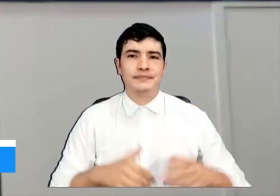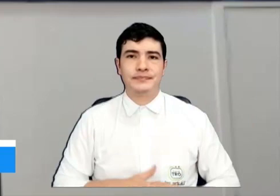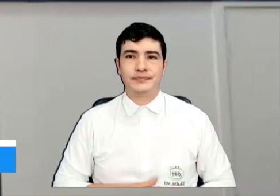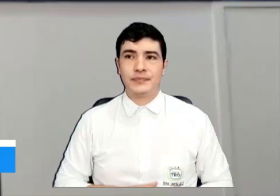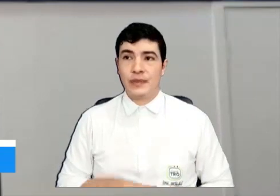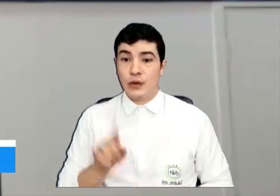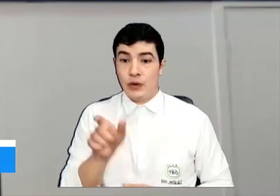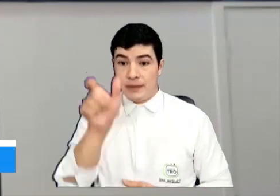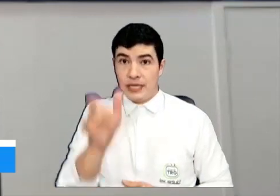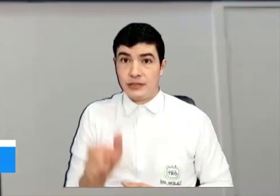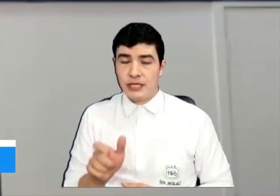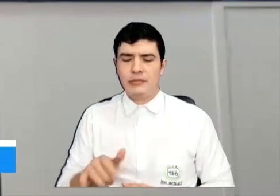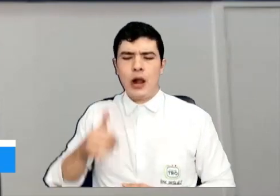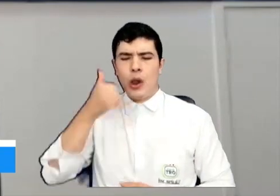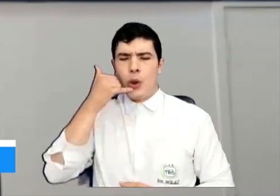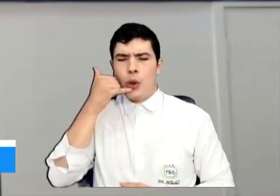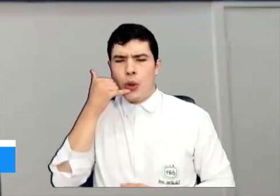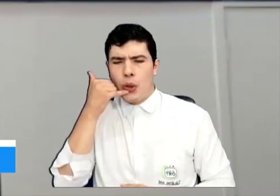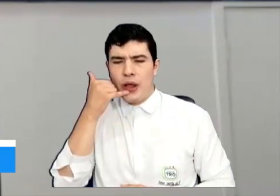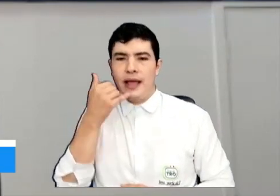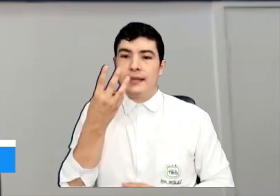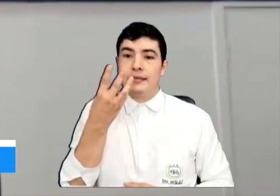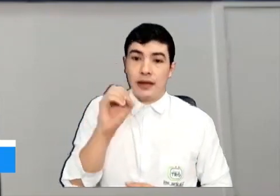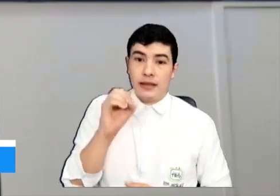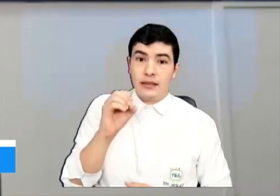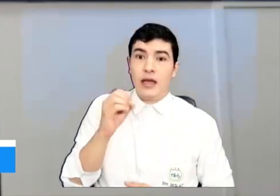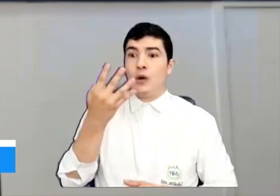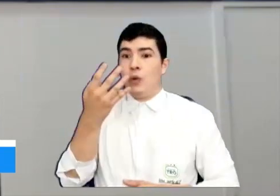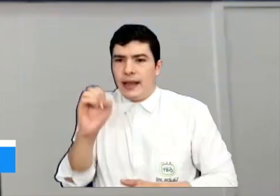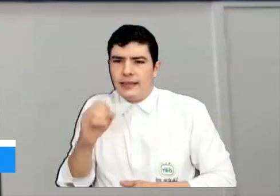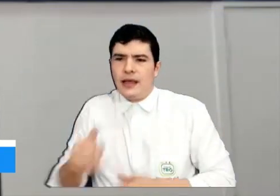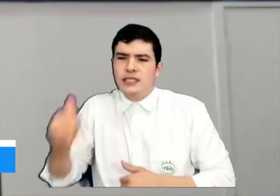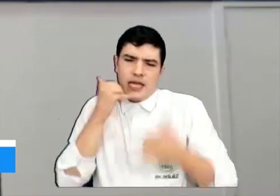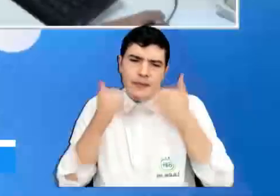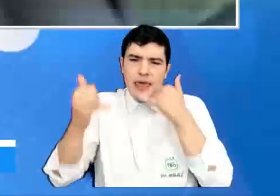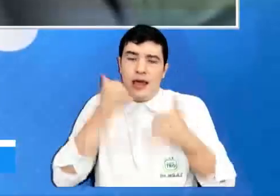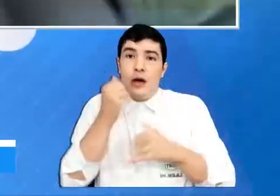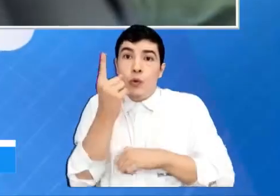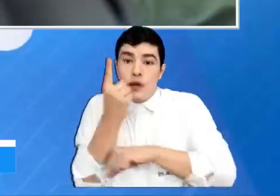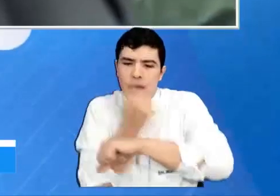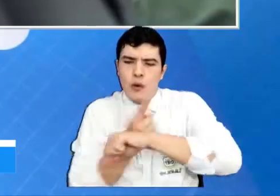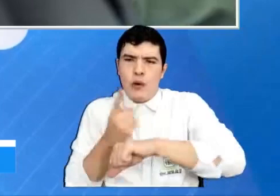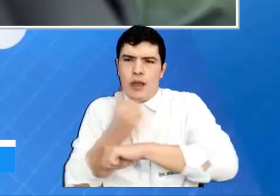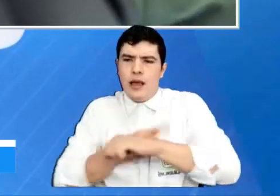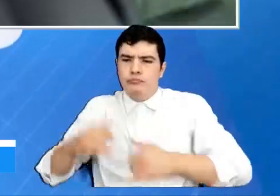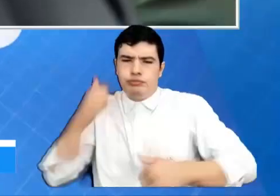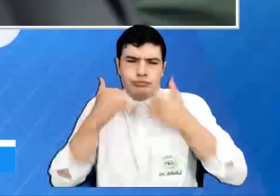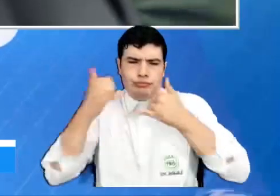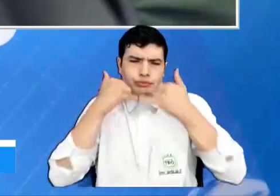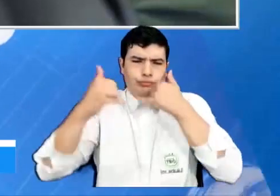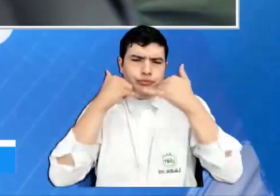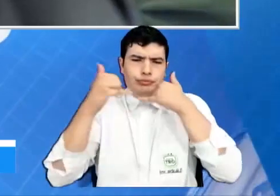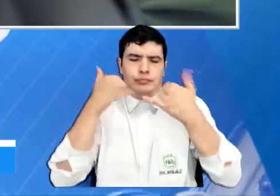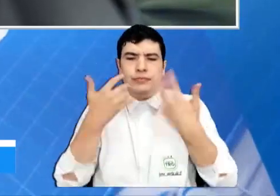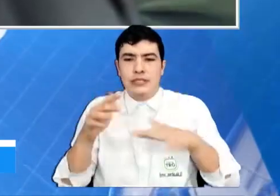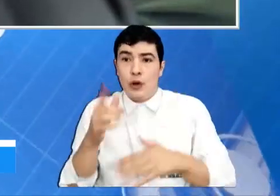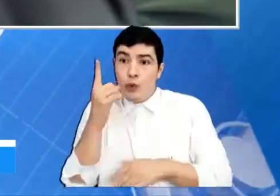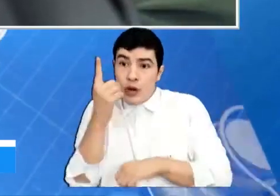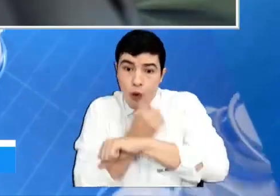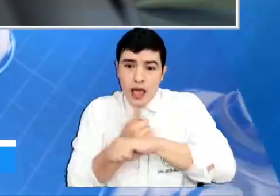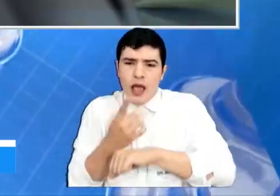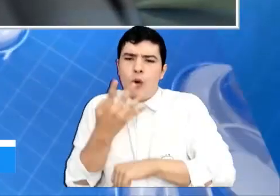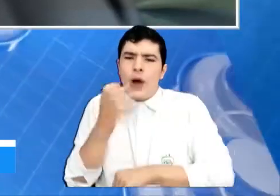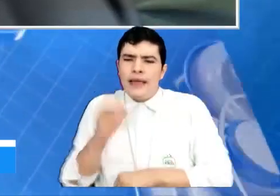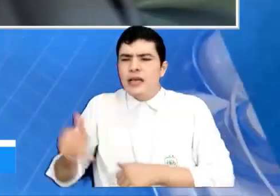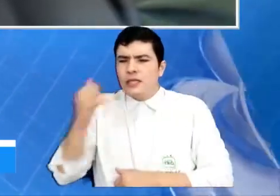llamadas y se demora un operador atendiendo llamadas entre 3 y 5 minutos. Importante decirle a la ciudadanía que es importante